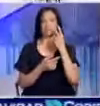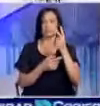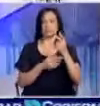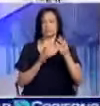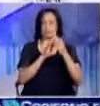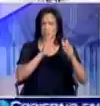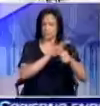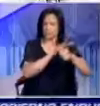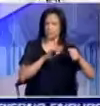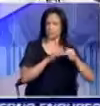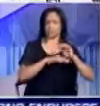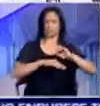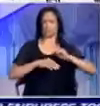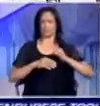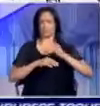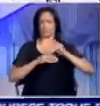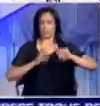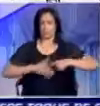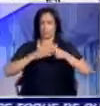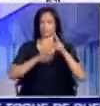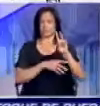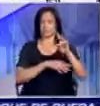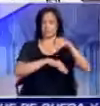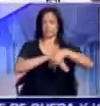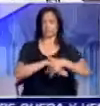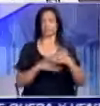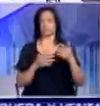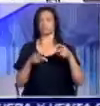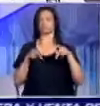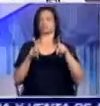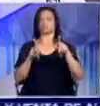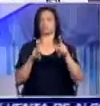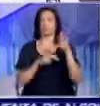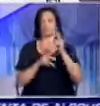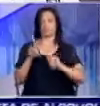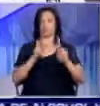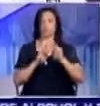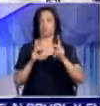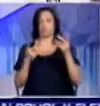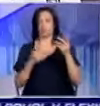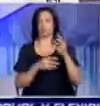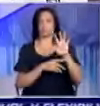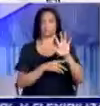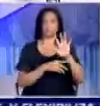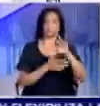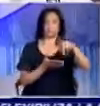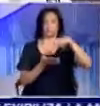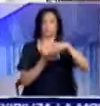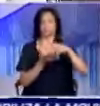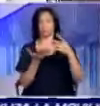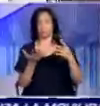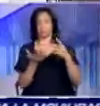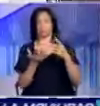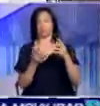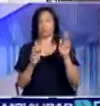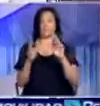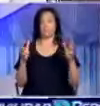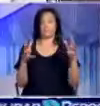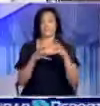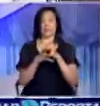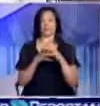queda que comienza a las 7 de la noche y usted le está permitiendo habitantes de cinco provincias quizás las más